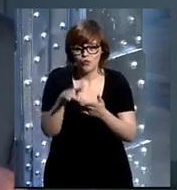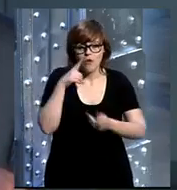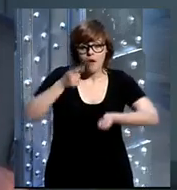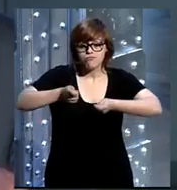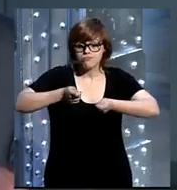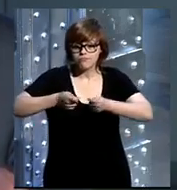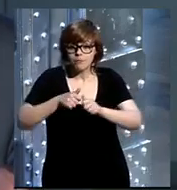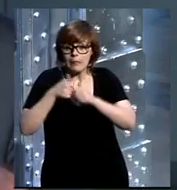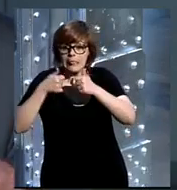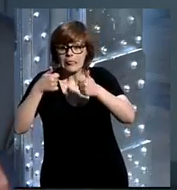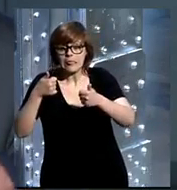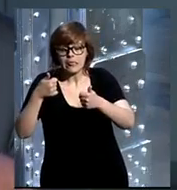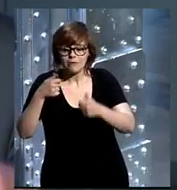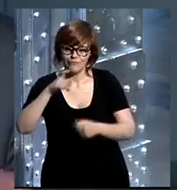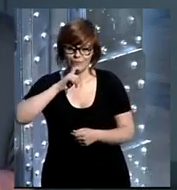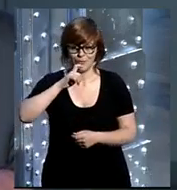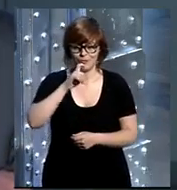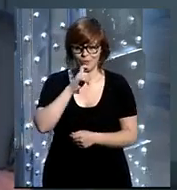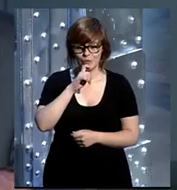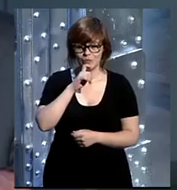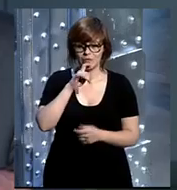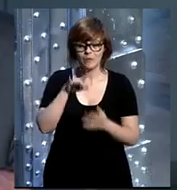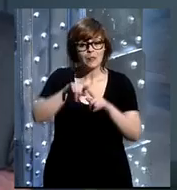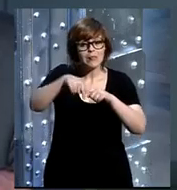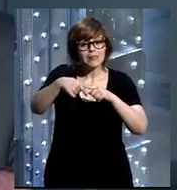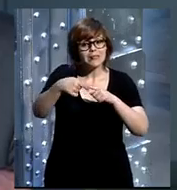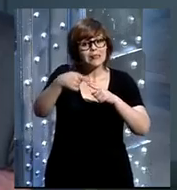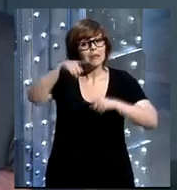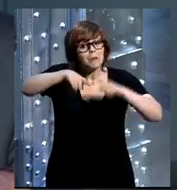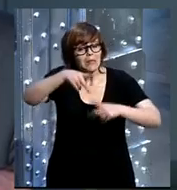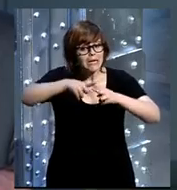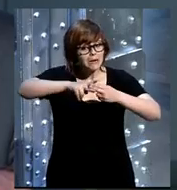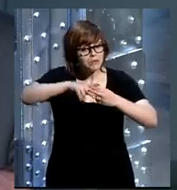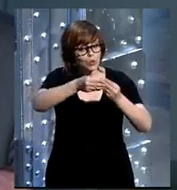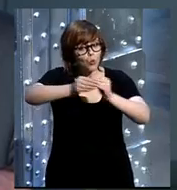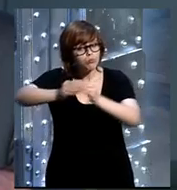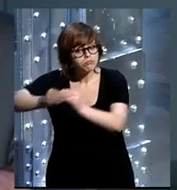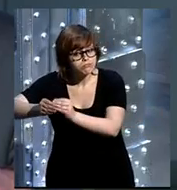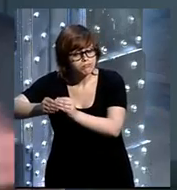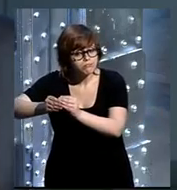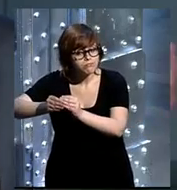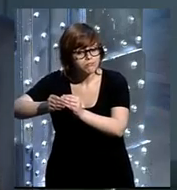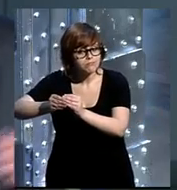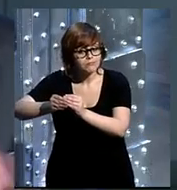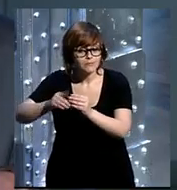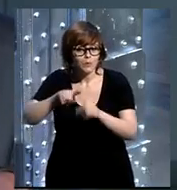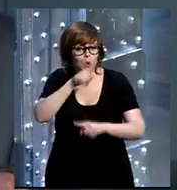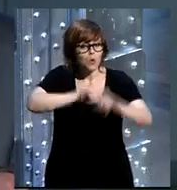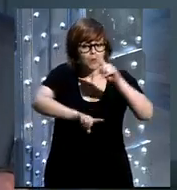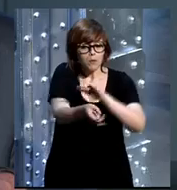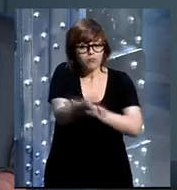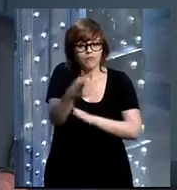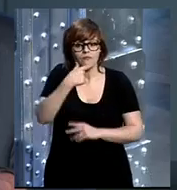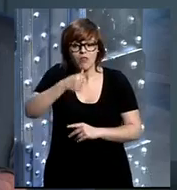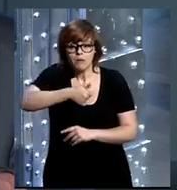donde empezamos a tener diferencias, digamos, muy grandes, como yo creo que aparecerá